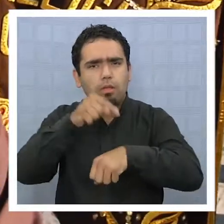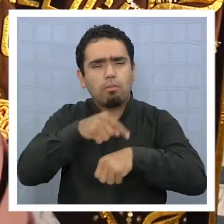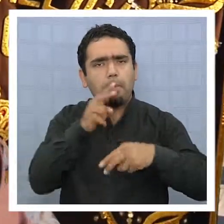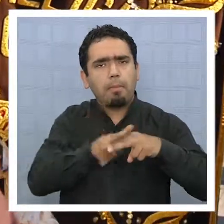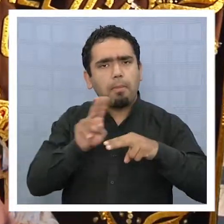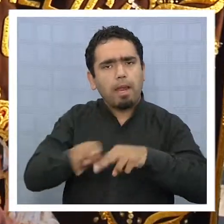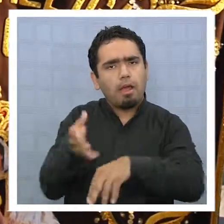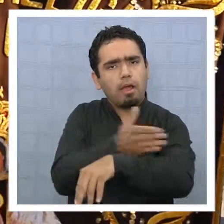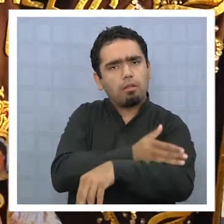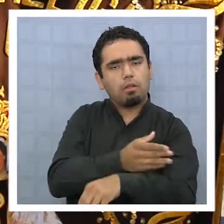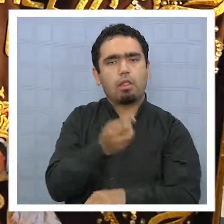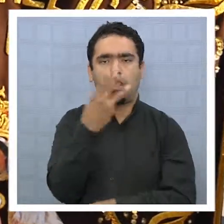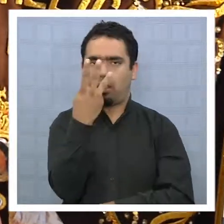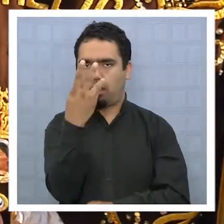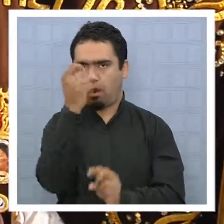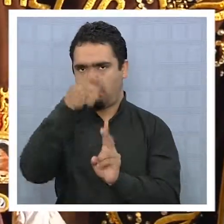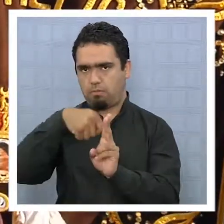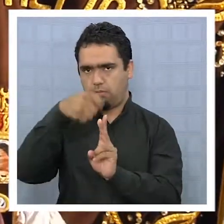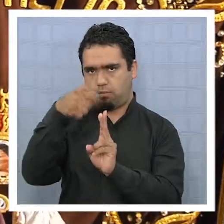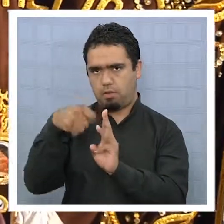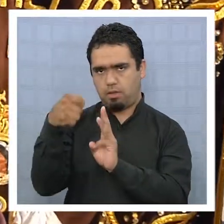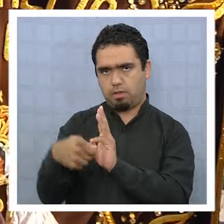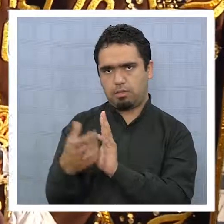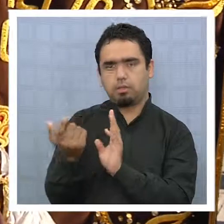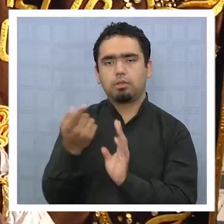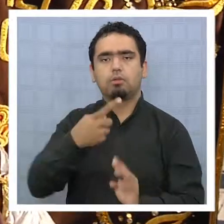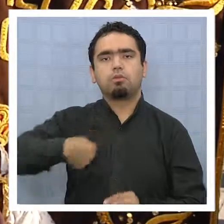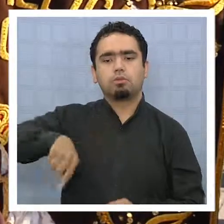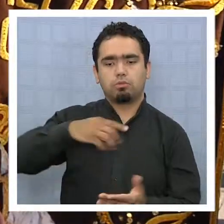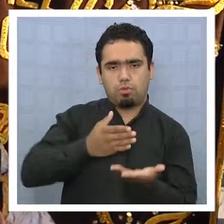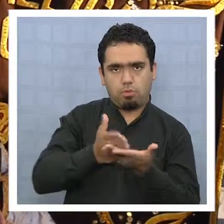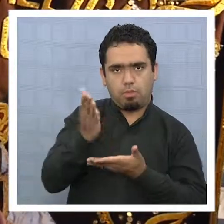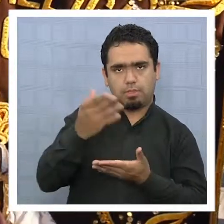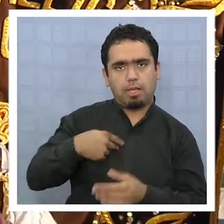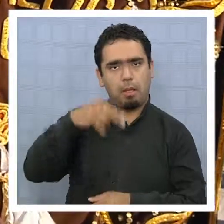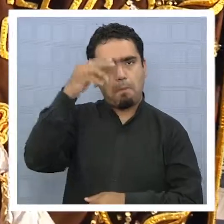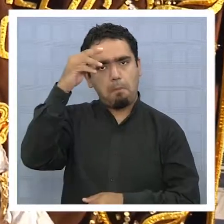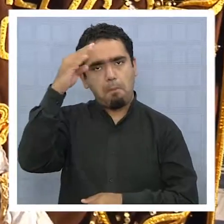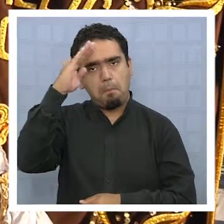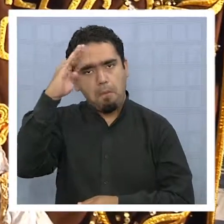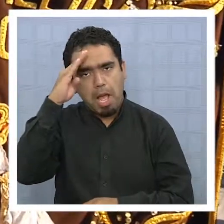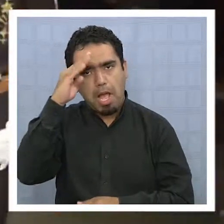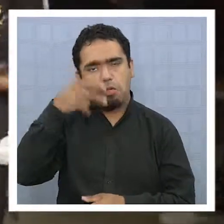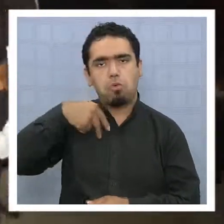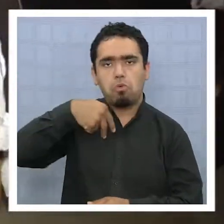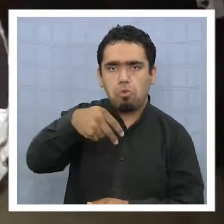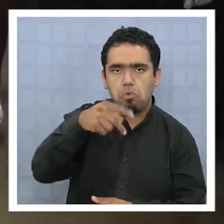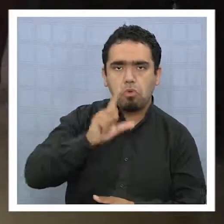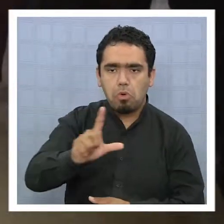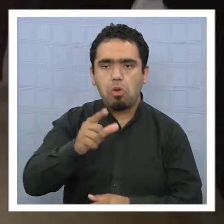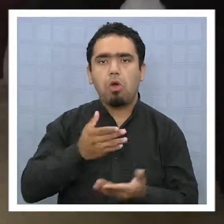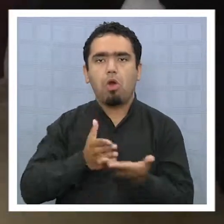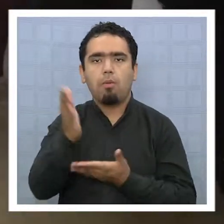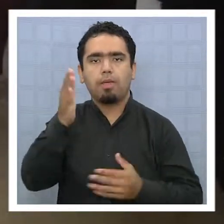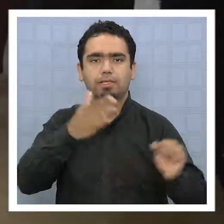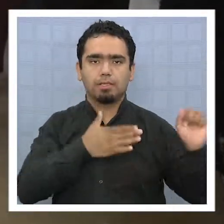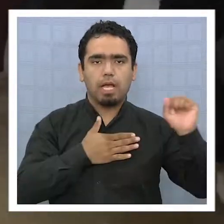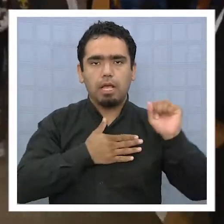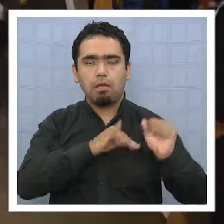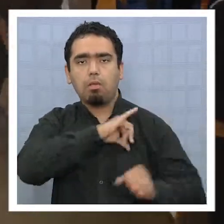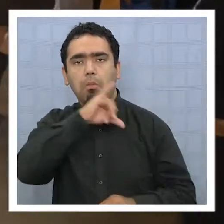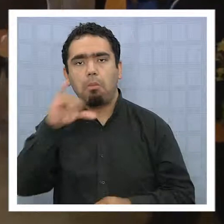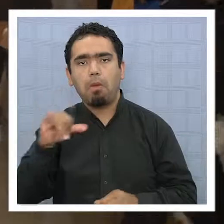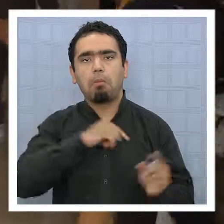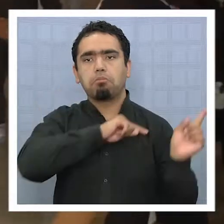participar? 3 meses, siempre empezamos los ensayos en mayo, junio y julio, que ya hacemos la despedida de pueblo y venimos acá al pueblo